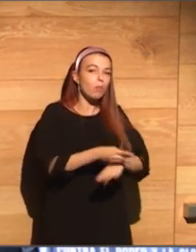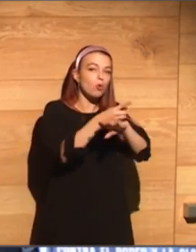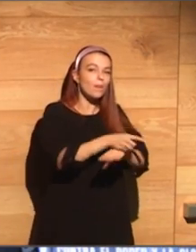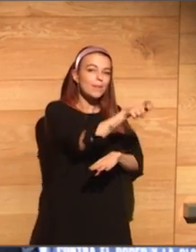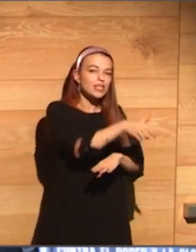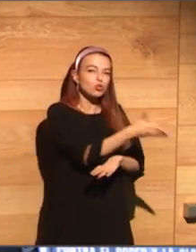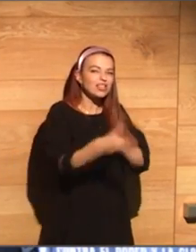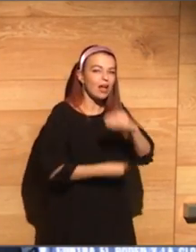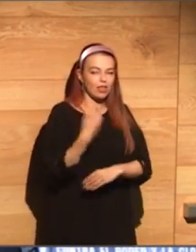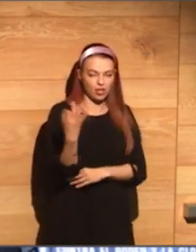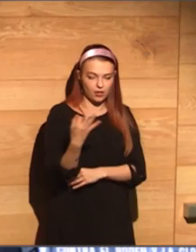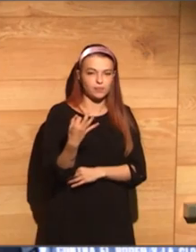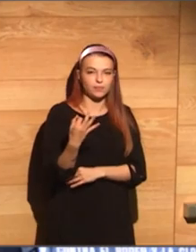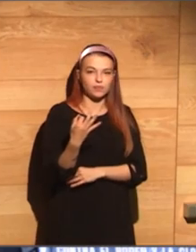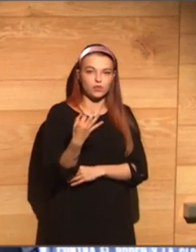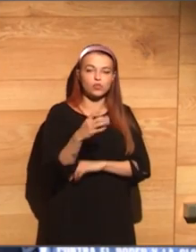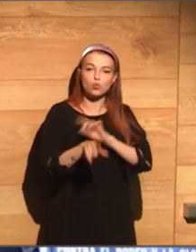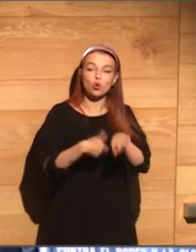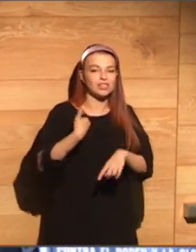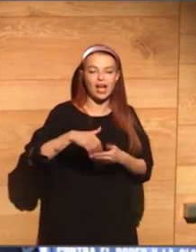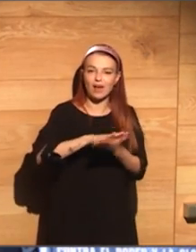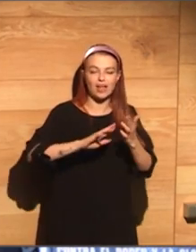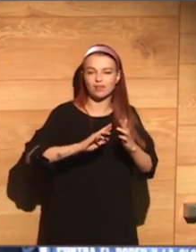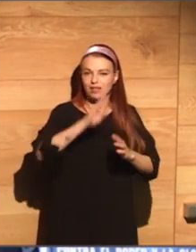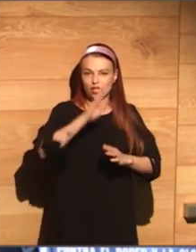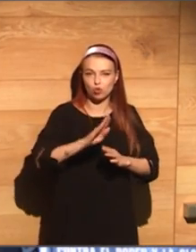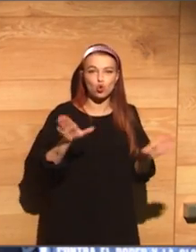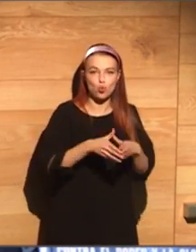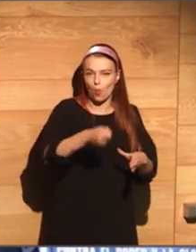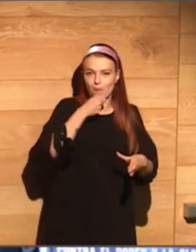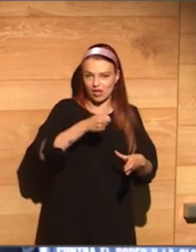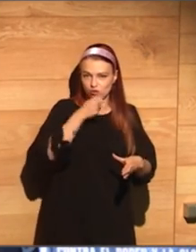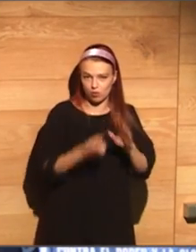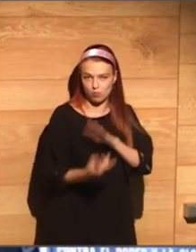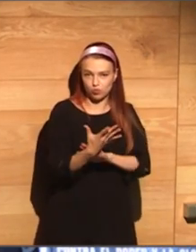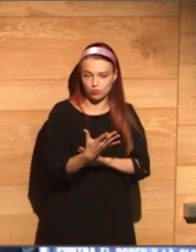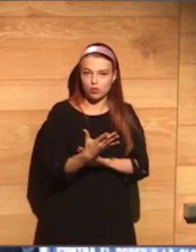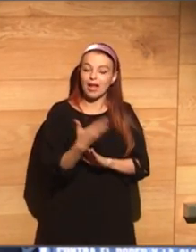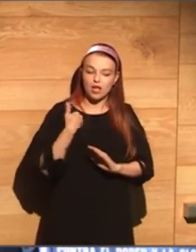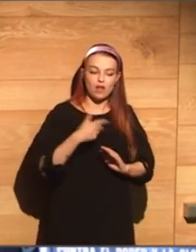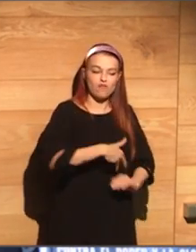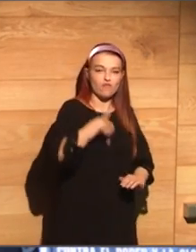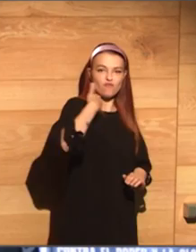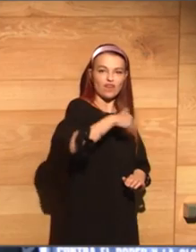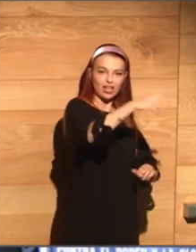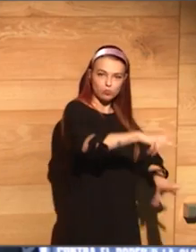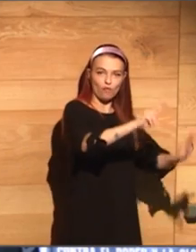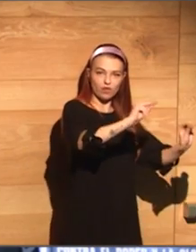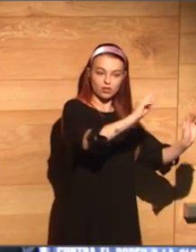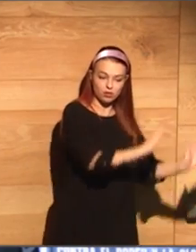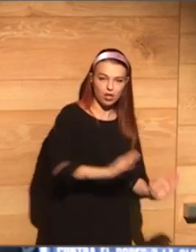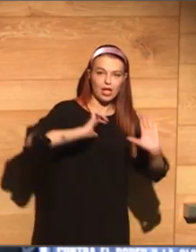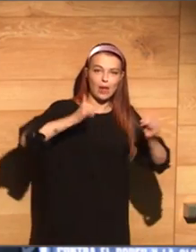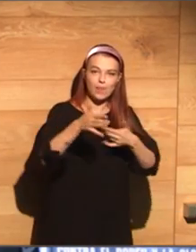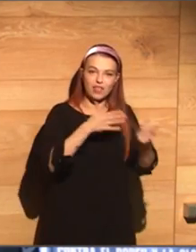que hablaremos después, ya está hablando directamente de la llegada de los socialistas. Eso es. Es como el siguiente paso. Dejamos el franquismo, llegamos a la democracia con un CD,